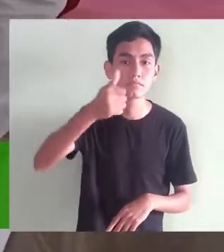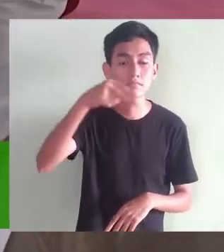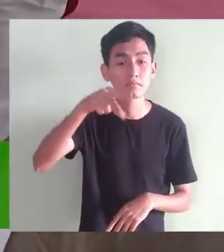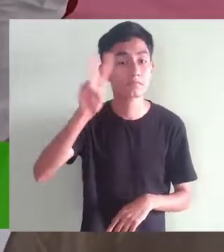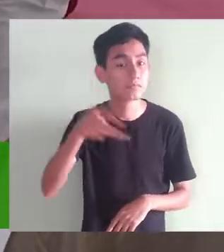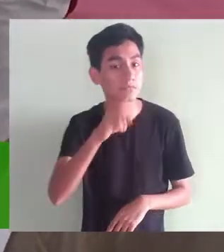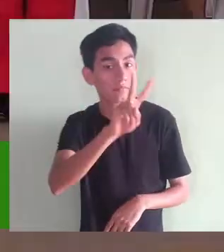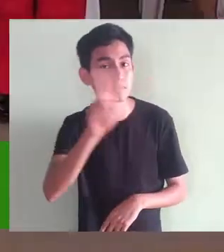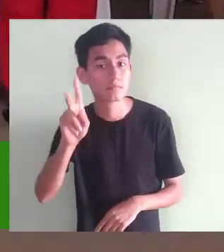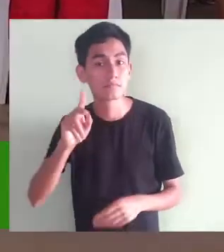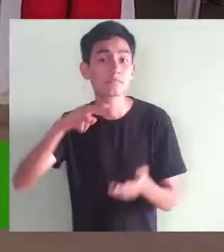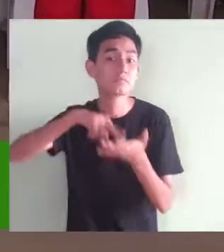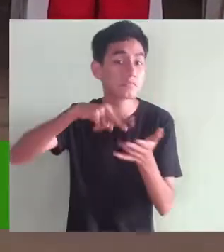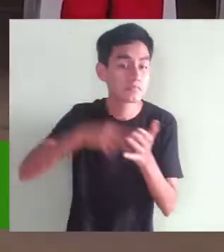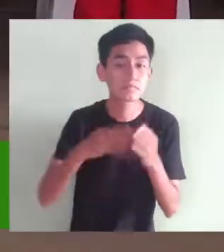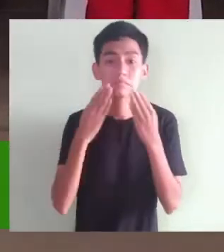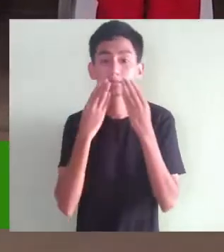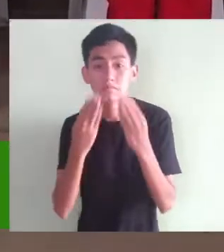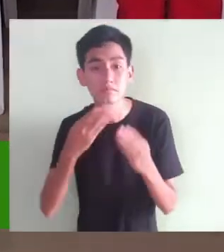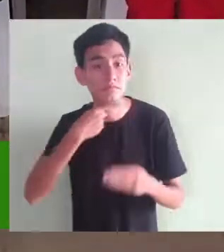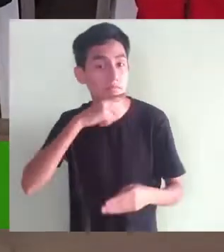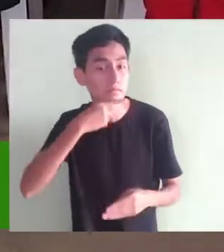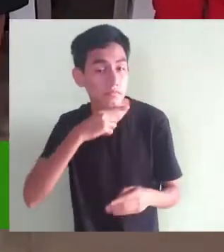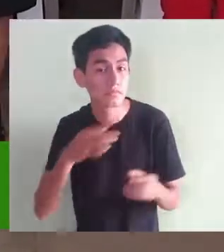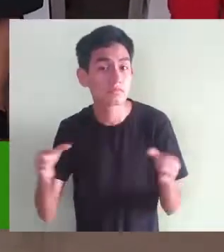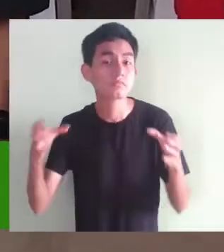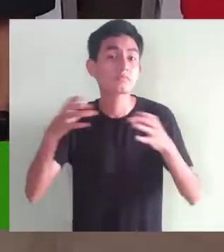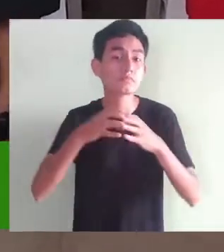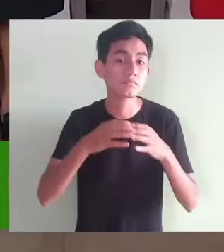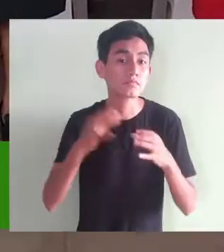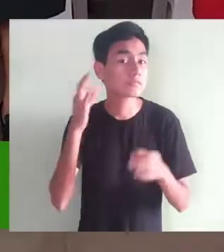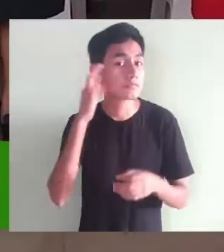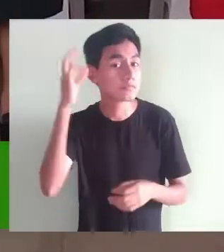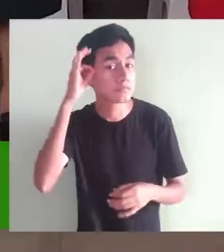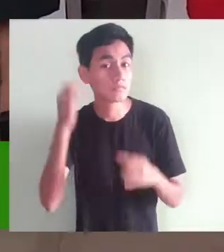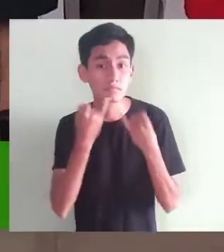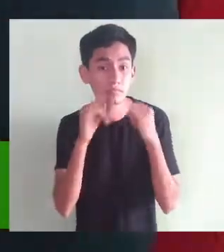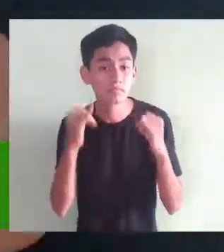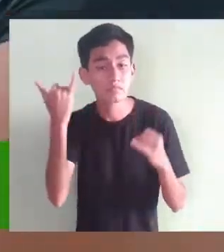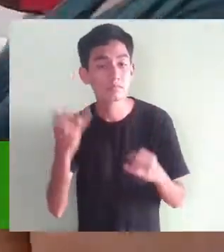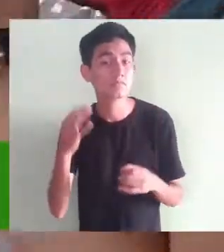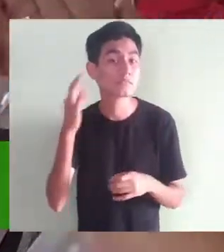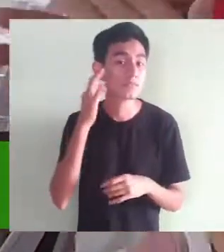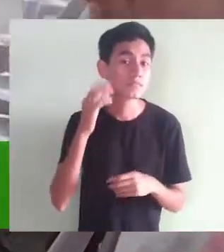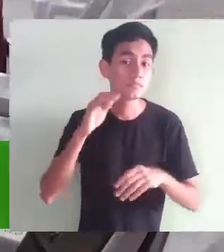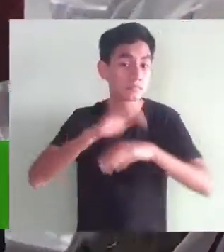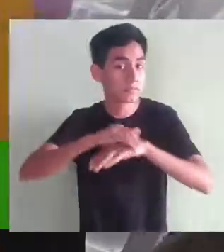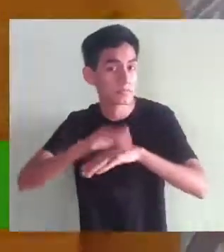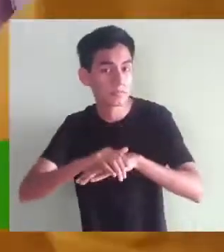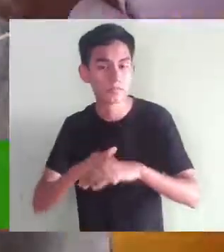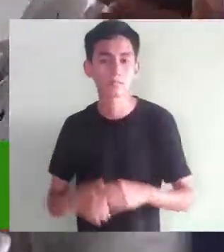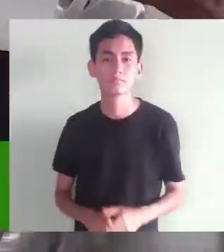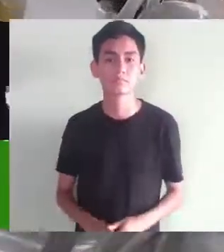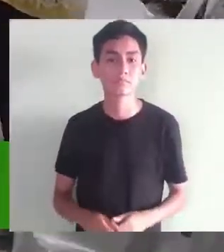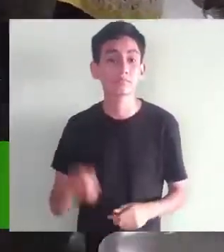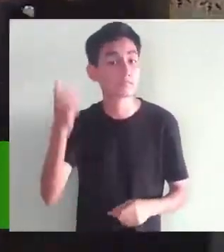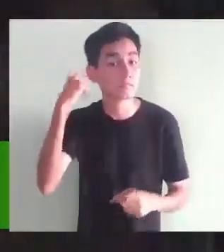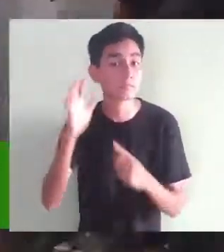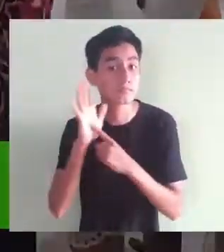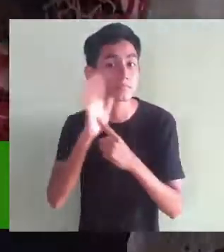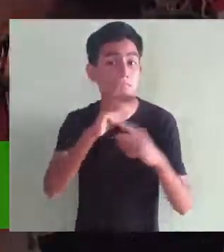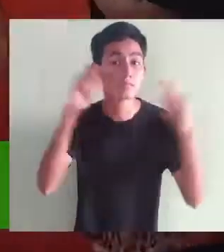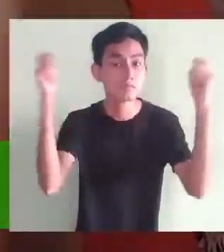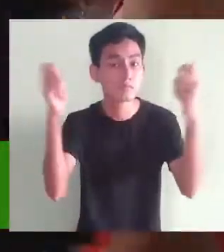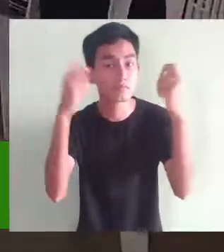mujer, fusionando el shipibo y el inglés, resaltando nuestra actividad principal, como es el turismo a partir de nuestra